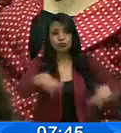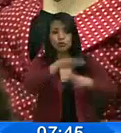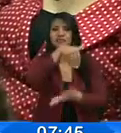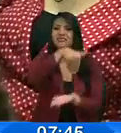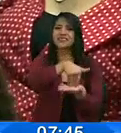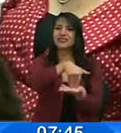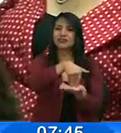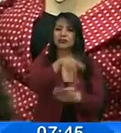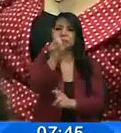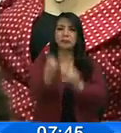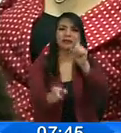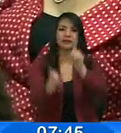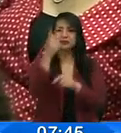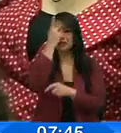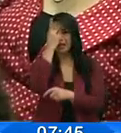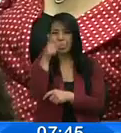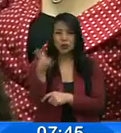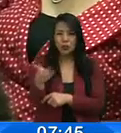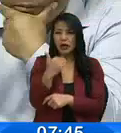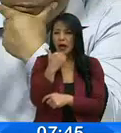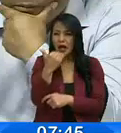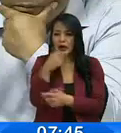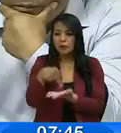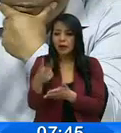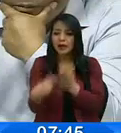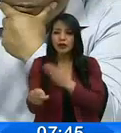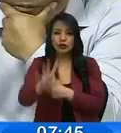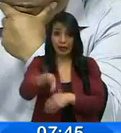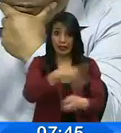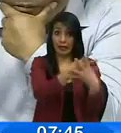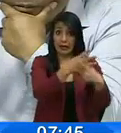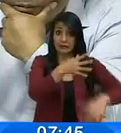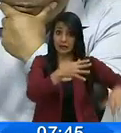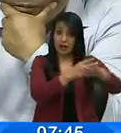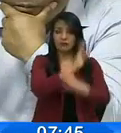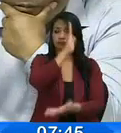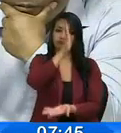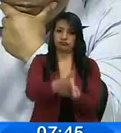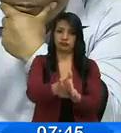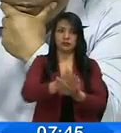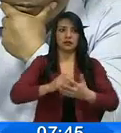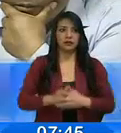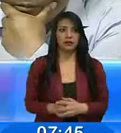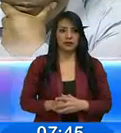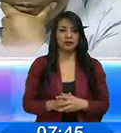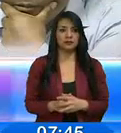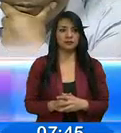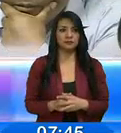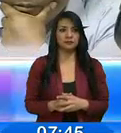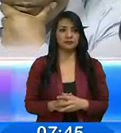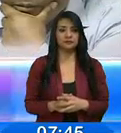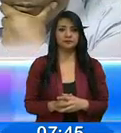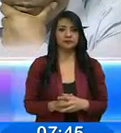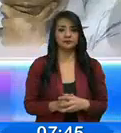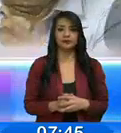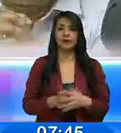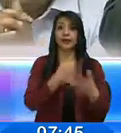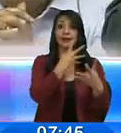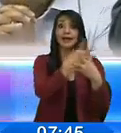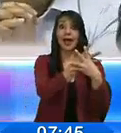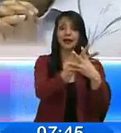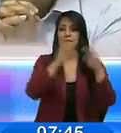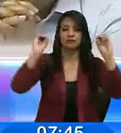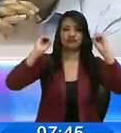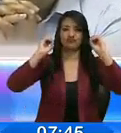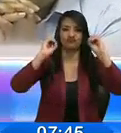de retención de personas que deudan pensiones de alimentos. Escúcheme bien, no va a ser la cárcel que usted llama, no,